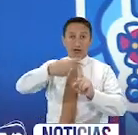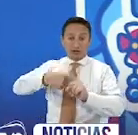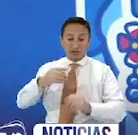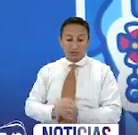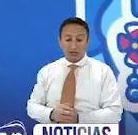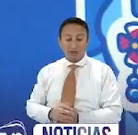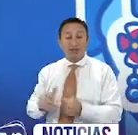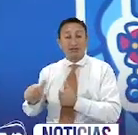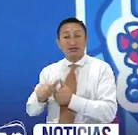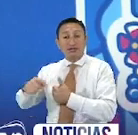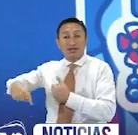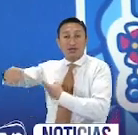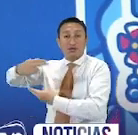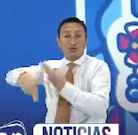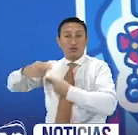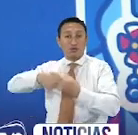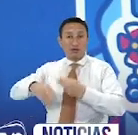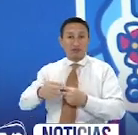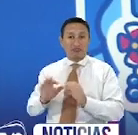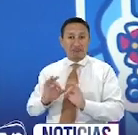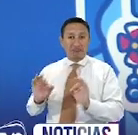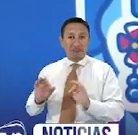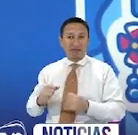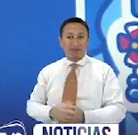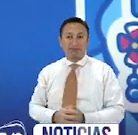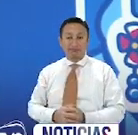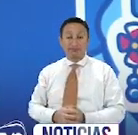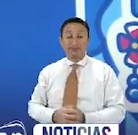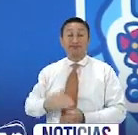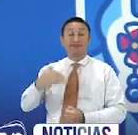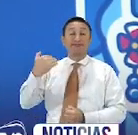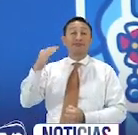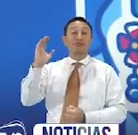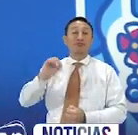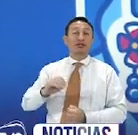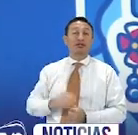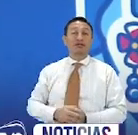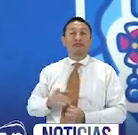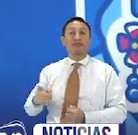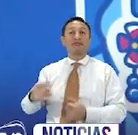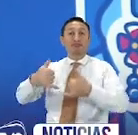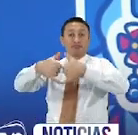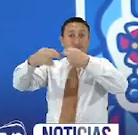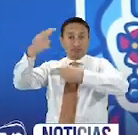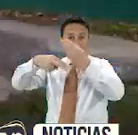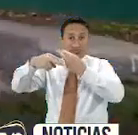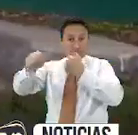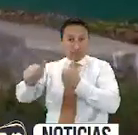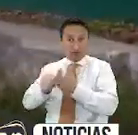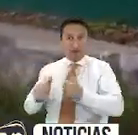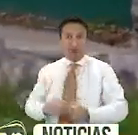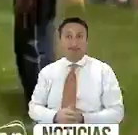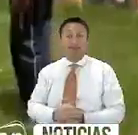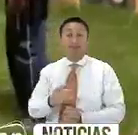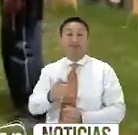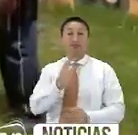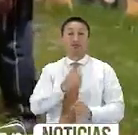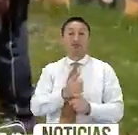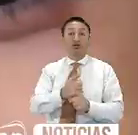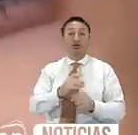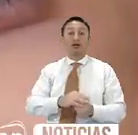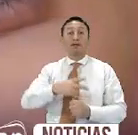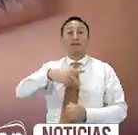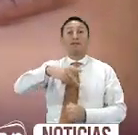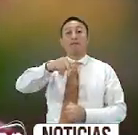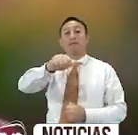de las áreas de comercio no regularizado y sobre todo también cerca de los centros comerciales. Por esta razón, el